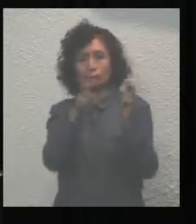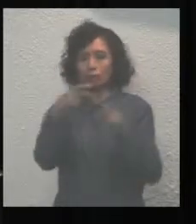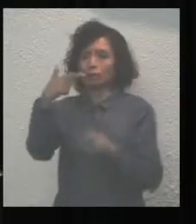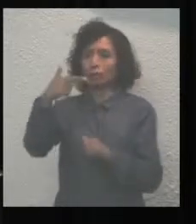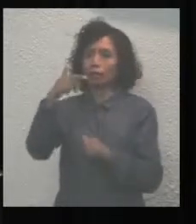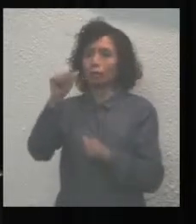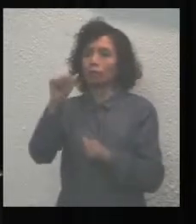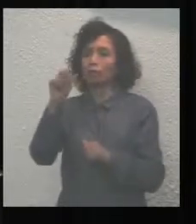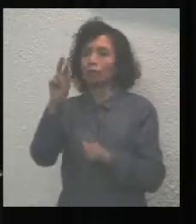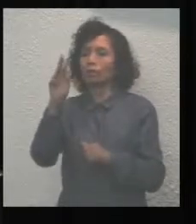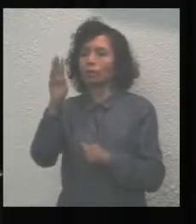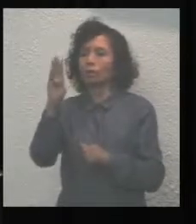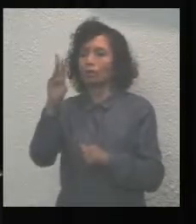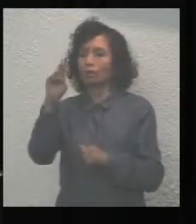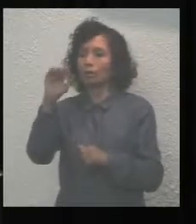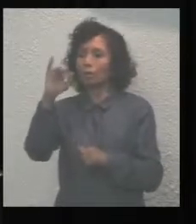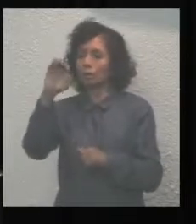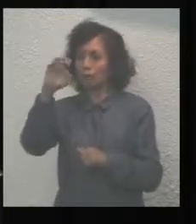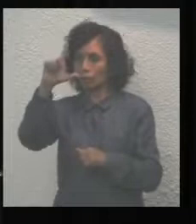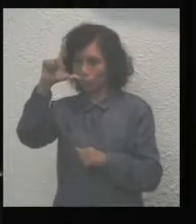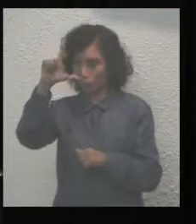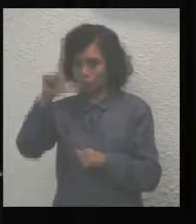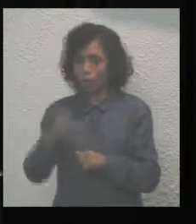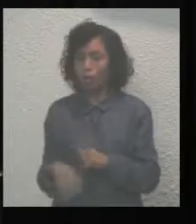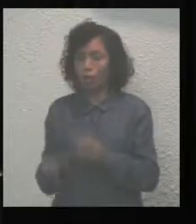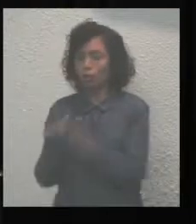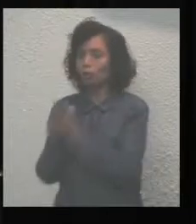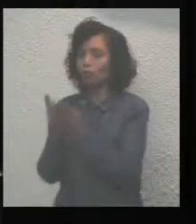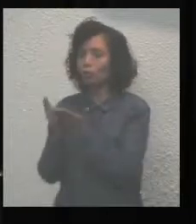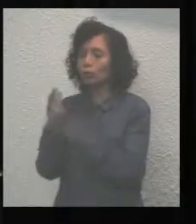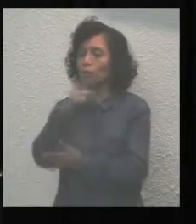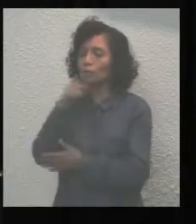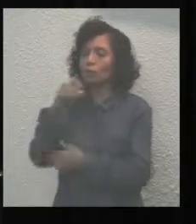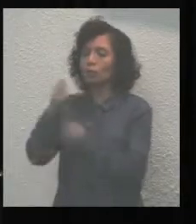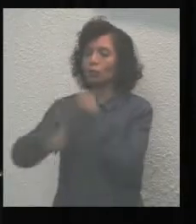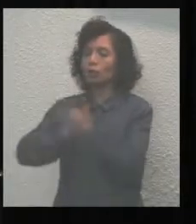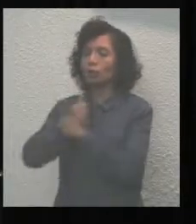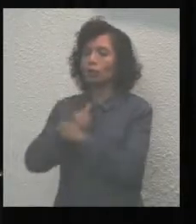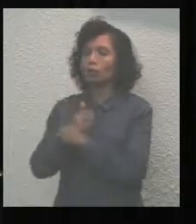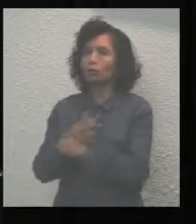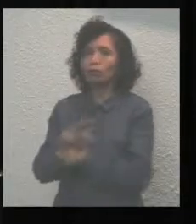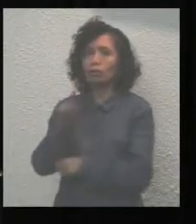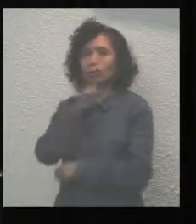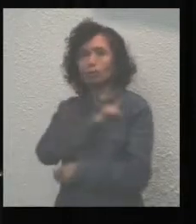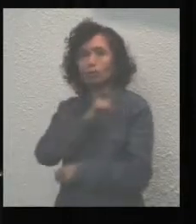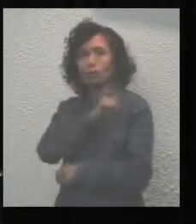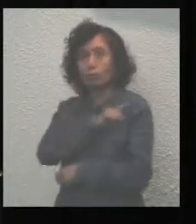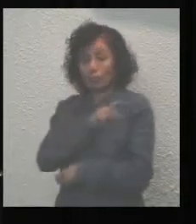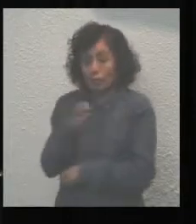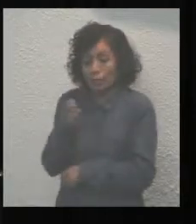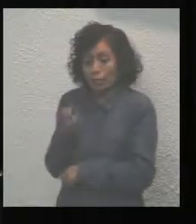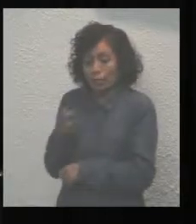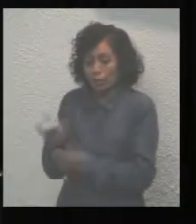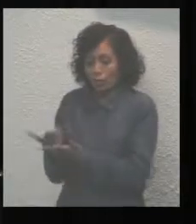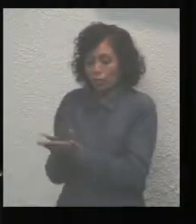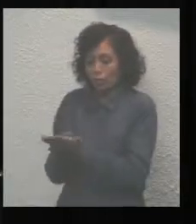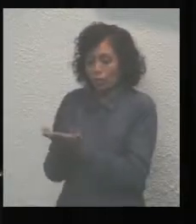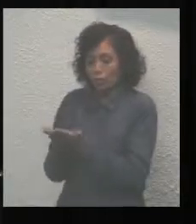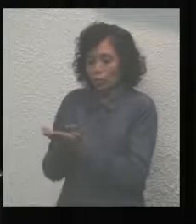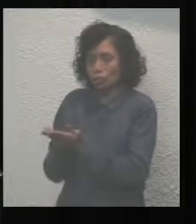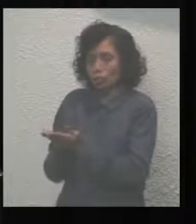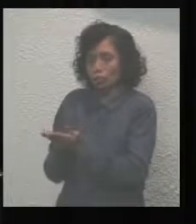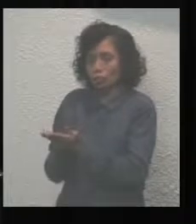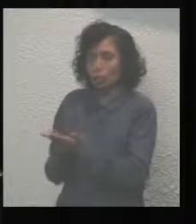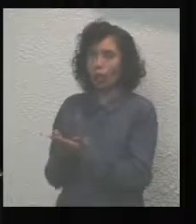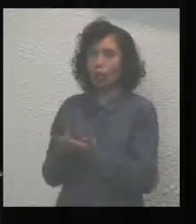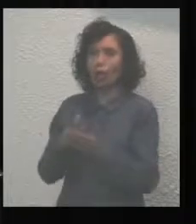García Márquez, plasmada en su obra Cien Años de Soledad, en la que se dibuja con precisión al sistema político que hizo trizas a